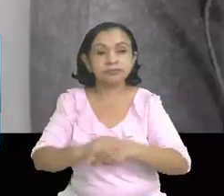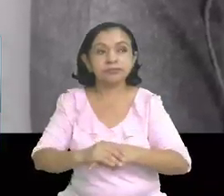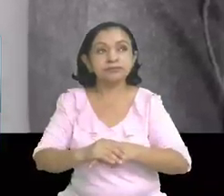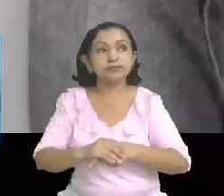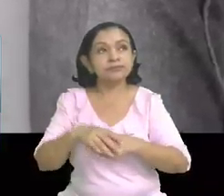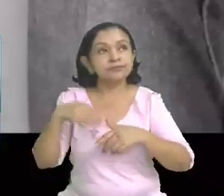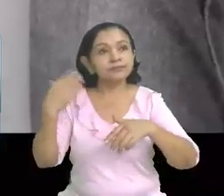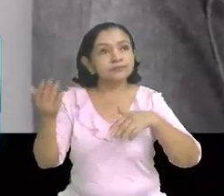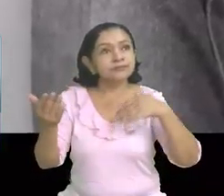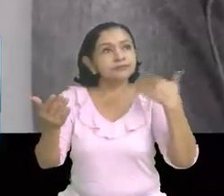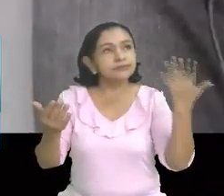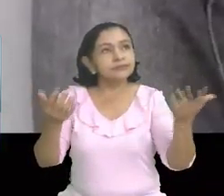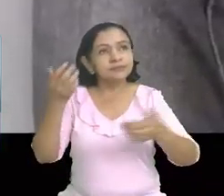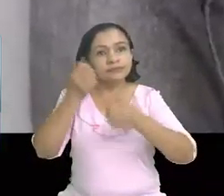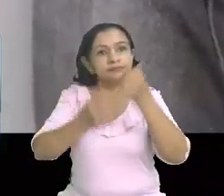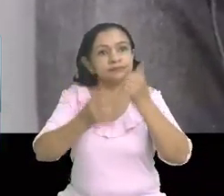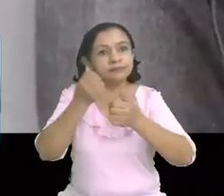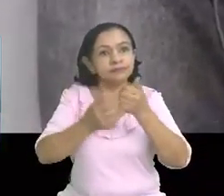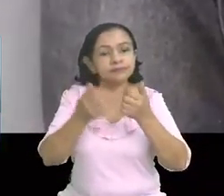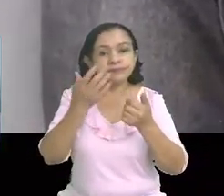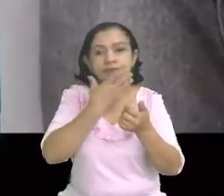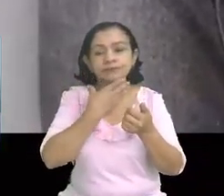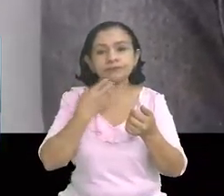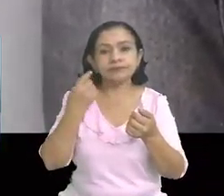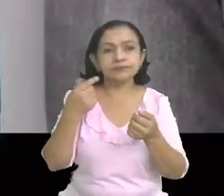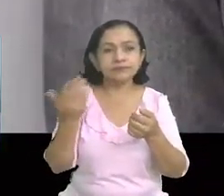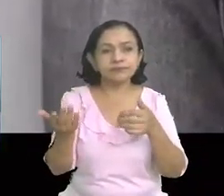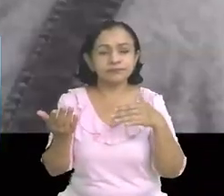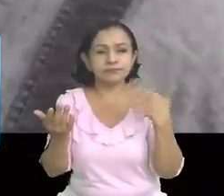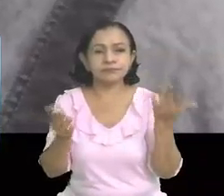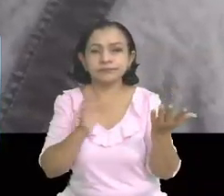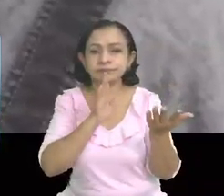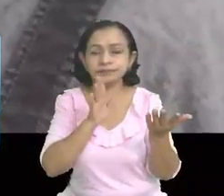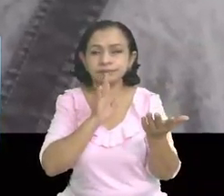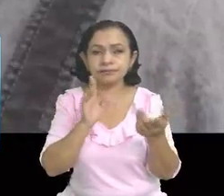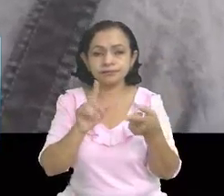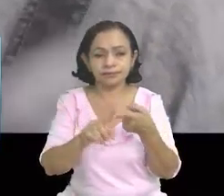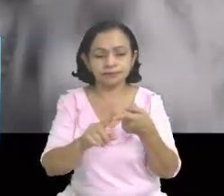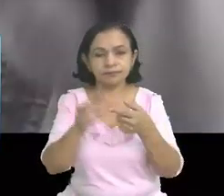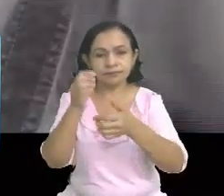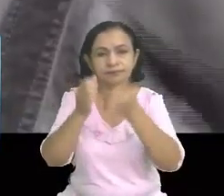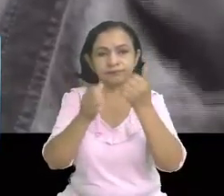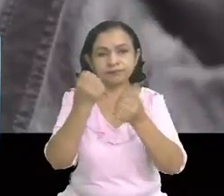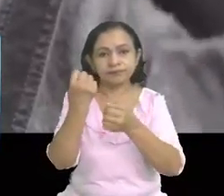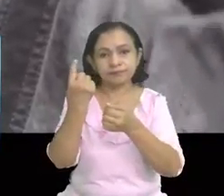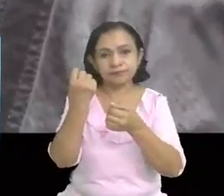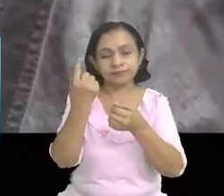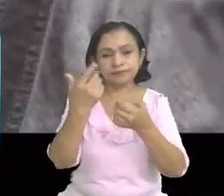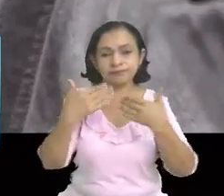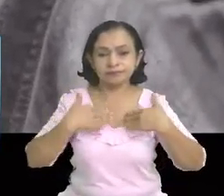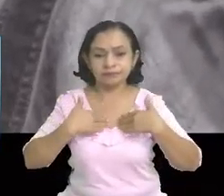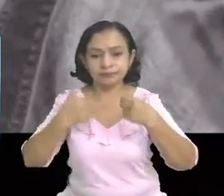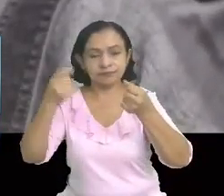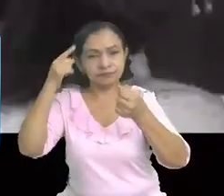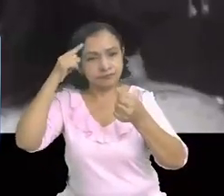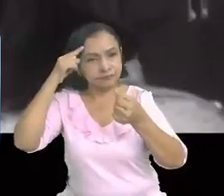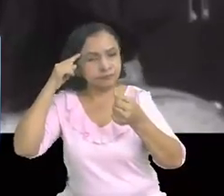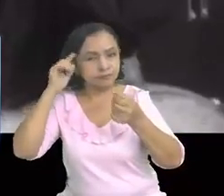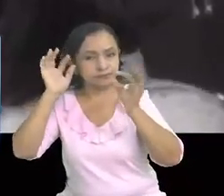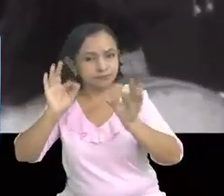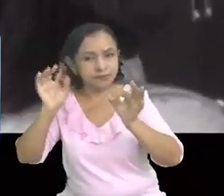¿cuáles son esos trastornos más frecuentes en la etapa de la adolescencia? Okay. Hablando que los trastornos es la falta de la salud mental, ¿va? La salud